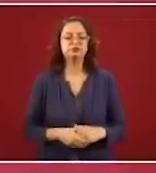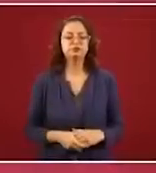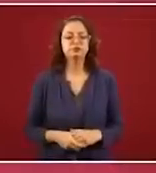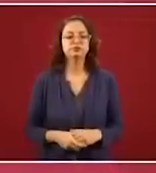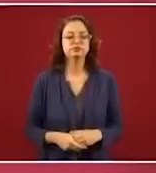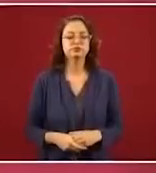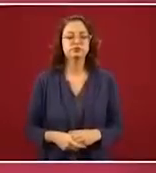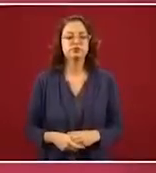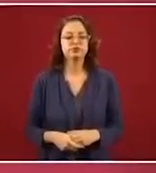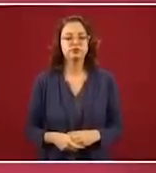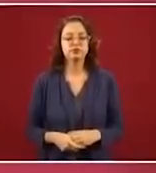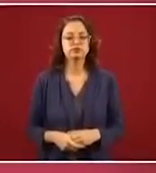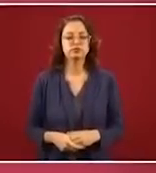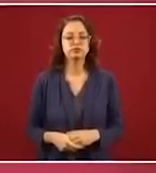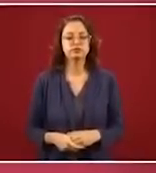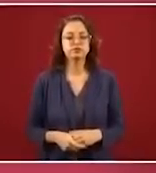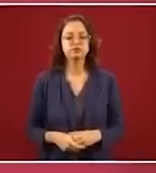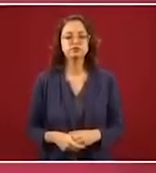Y